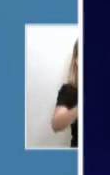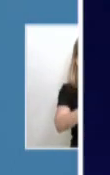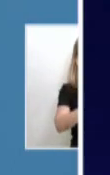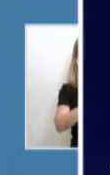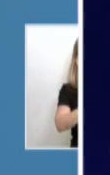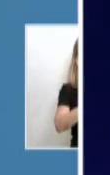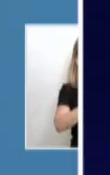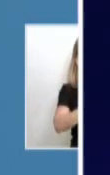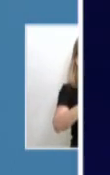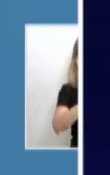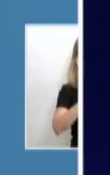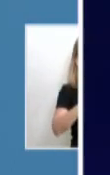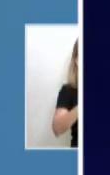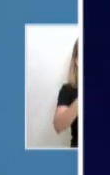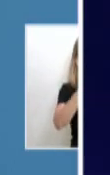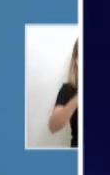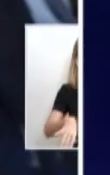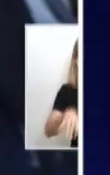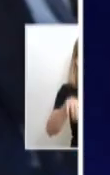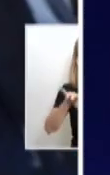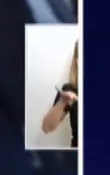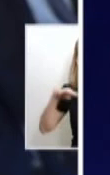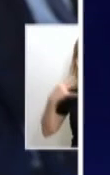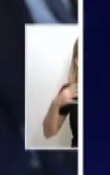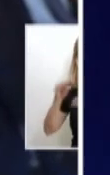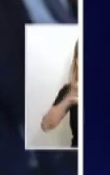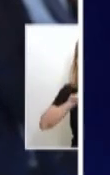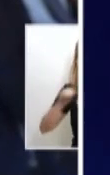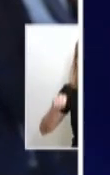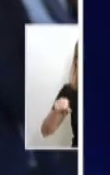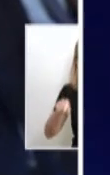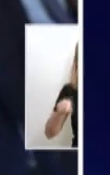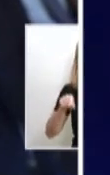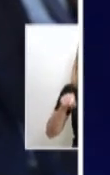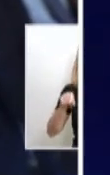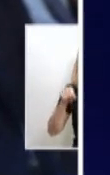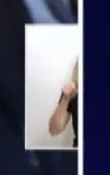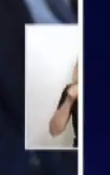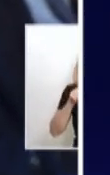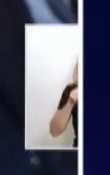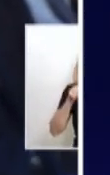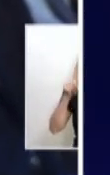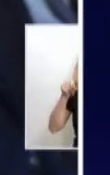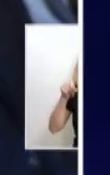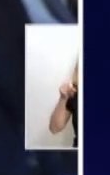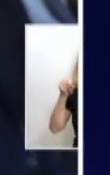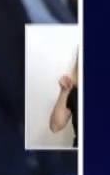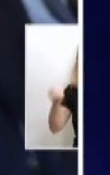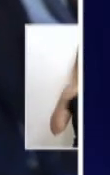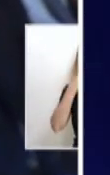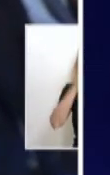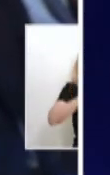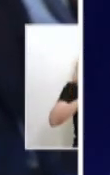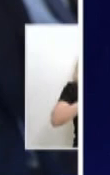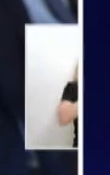firmó de puño y letra el decreto que firma y promulga la ley de la suba, tanta esta ley de impuesto a las ganancias que hemos,